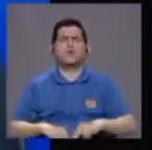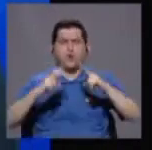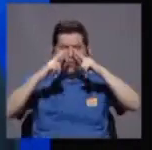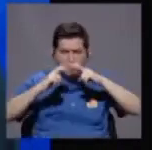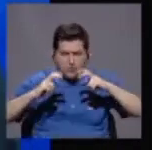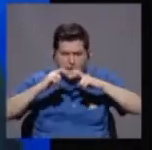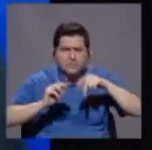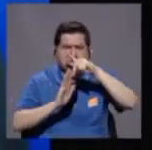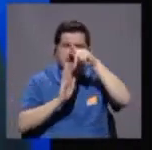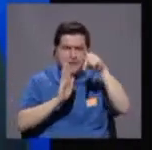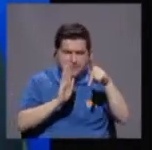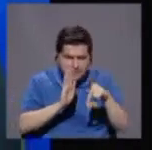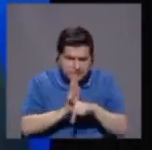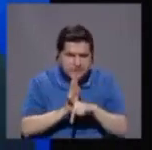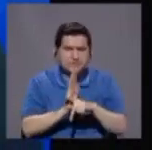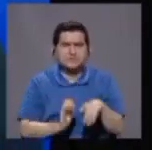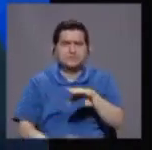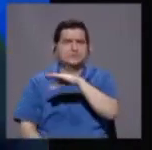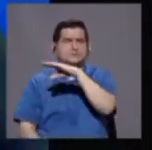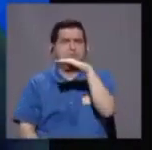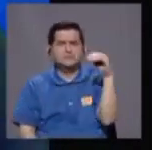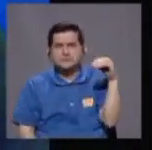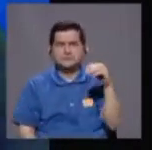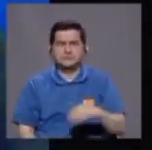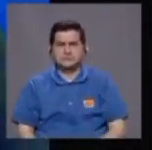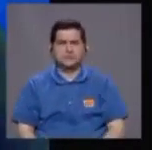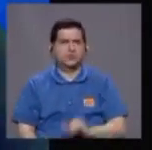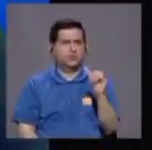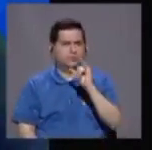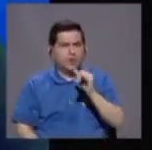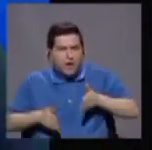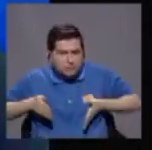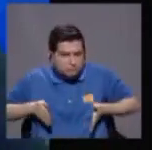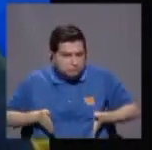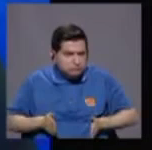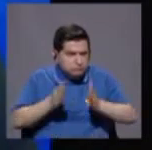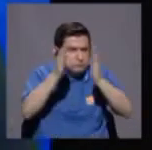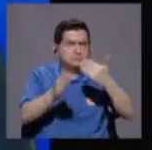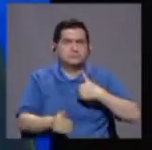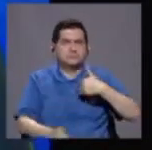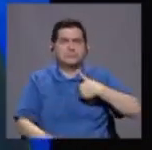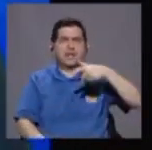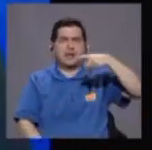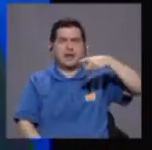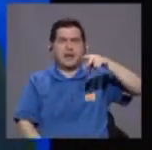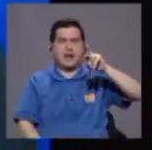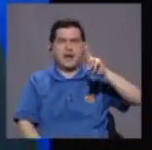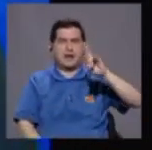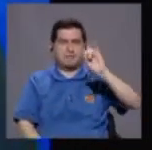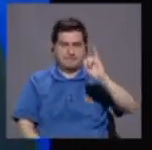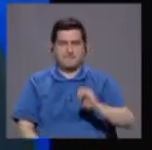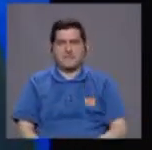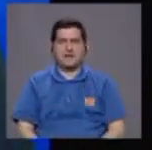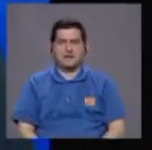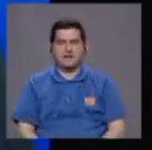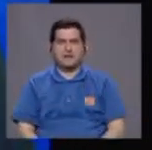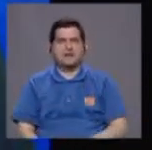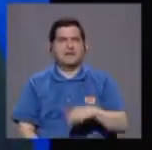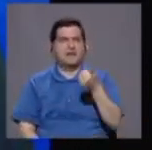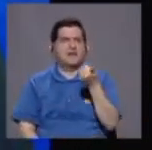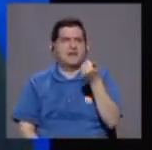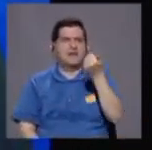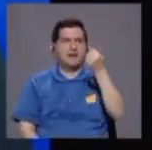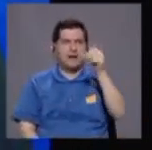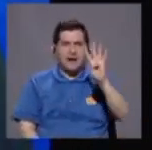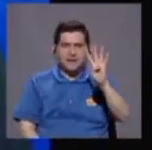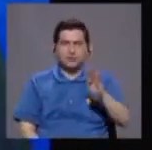los principios y el rumbo del PRI, ¿no? Fue la 14ª convención